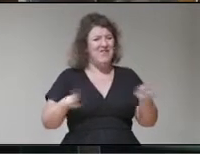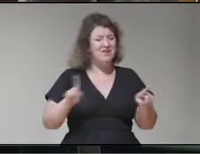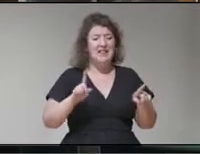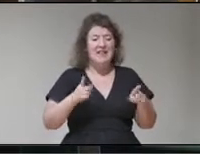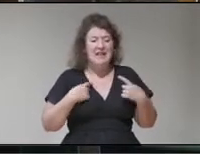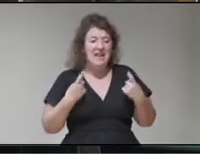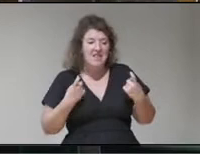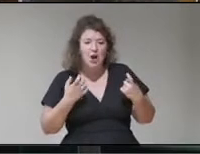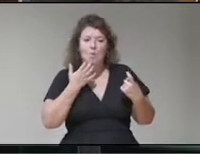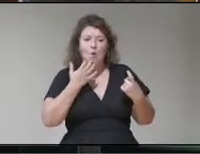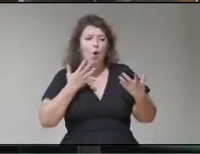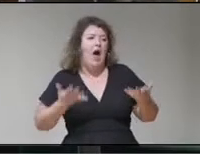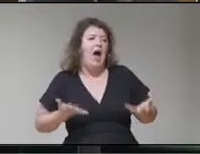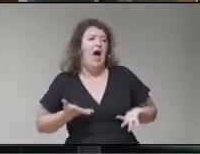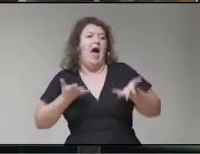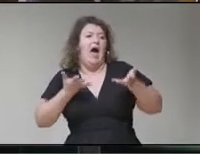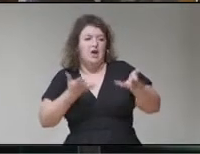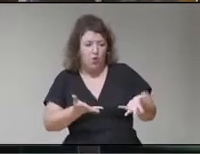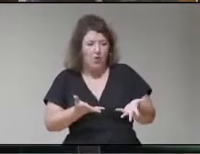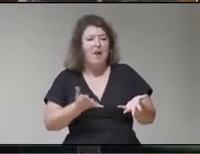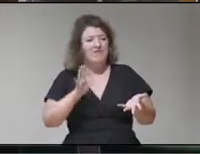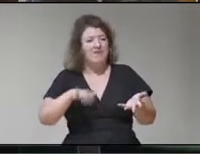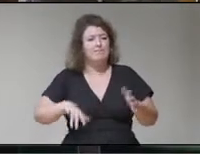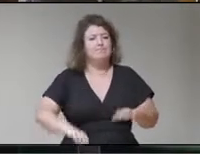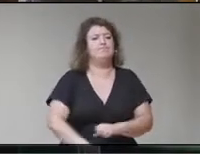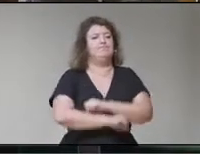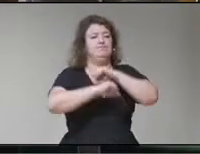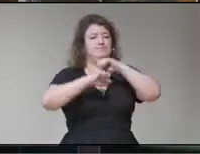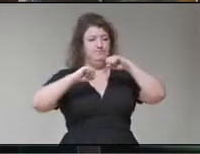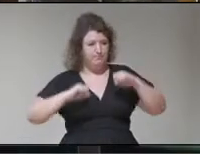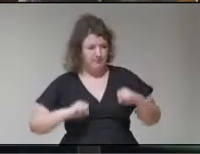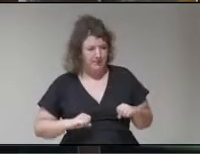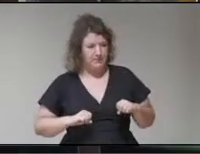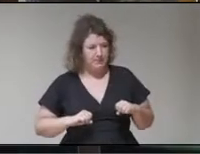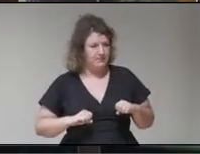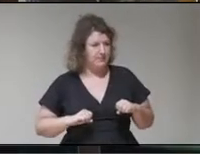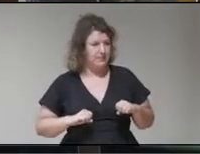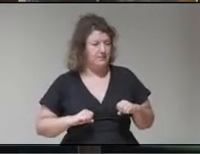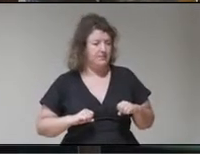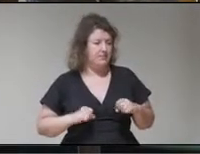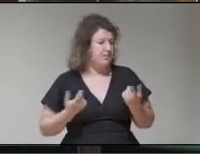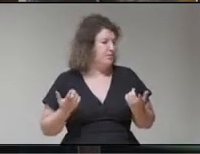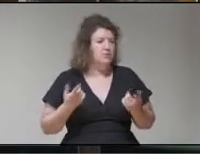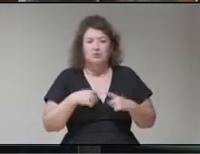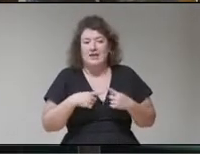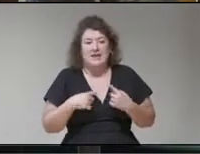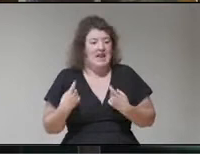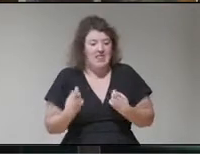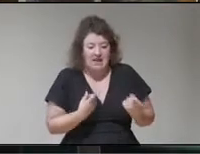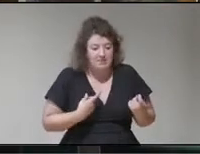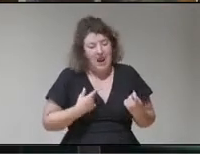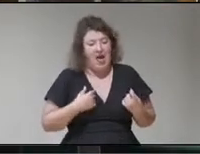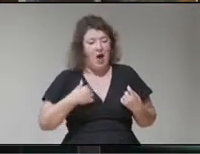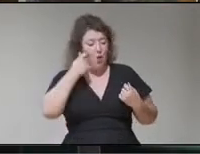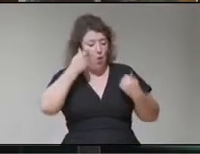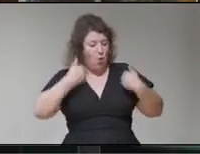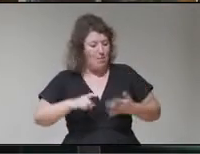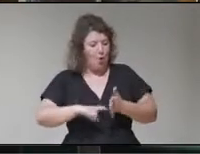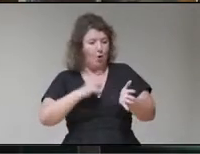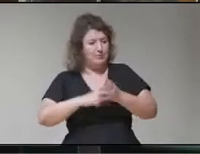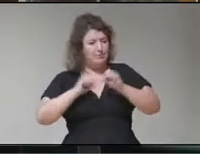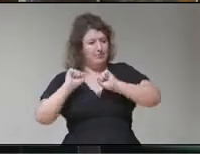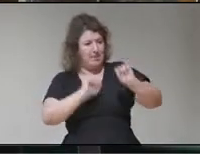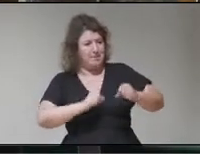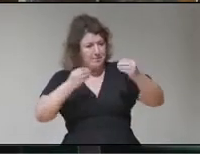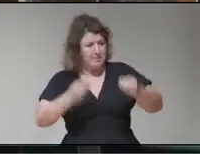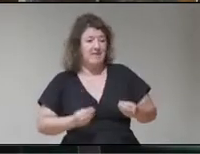de un empujón final para conseguir, pues, todo aquello que va a constituir la defensa orgánica. Os